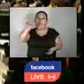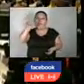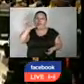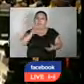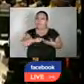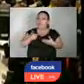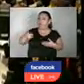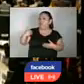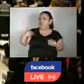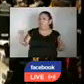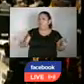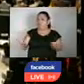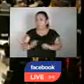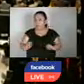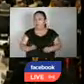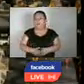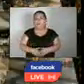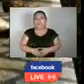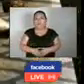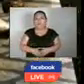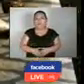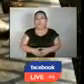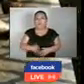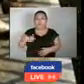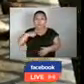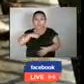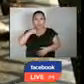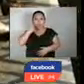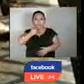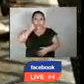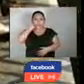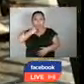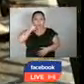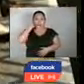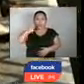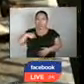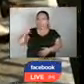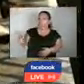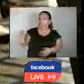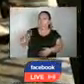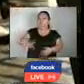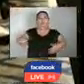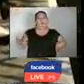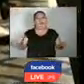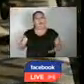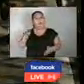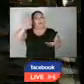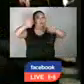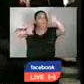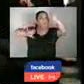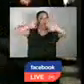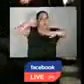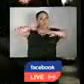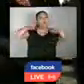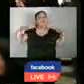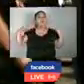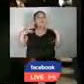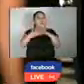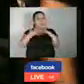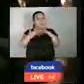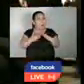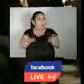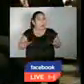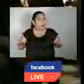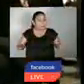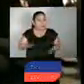en los últimos años. Entonces, como joven, pues vengo hoy a participar para poder también empezar a involucrarme en